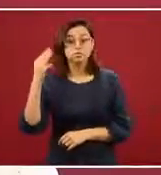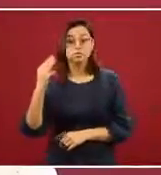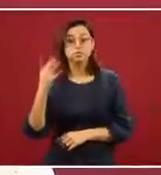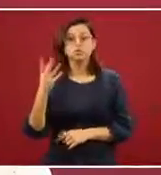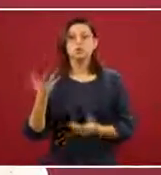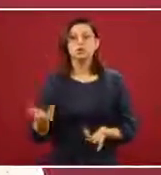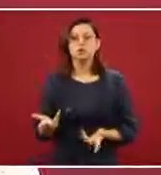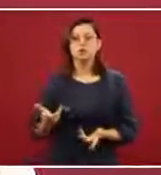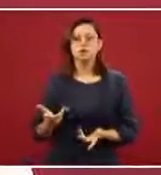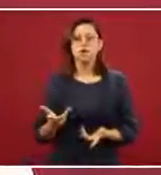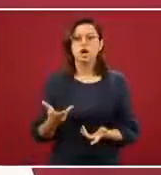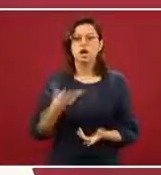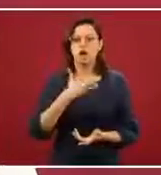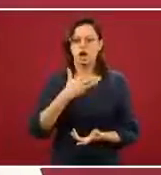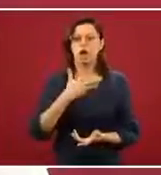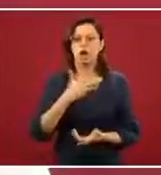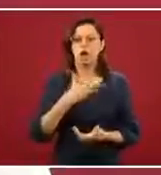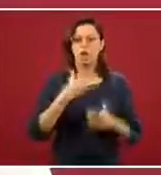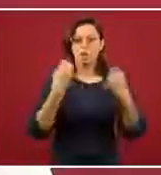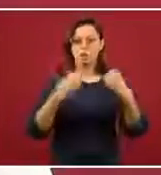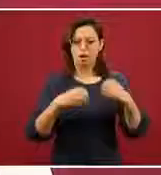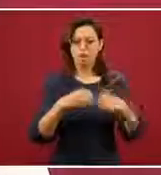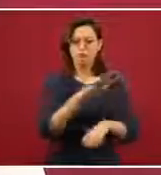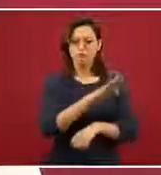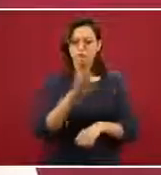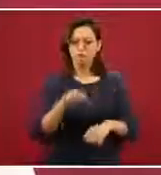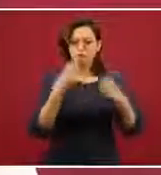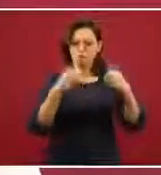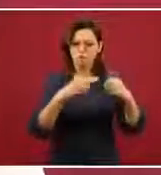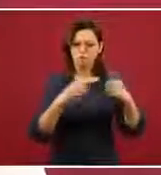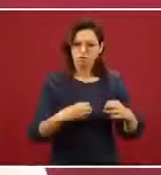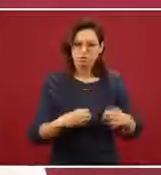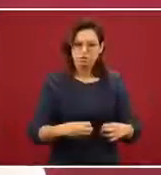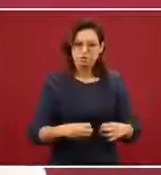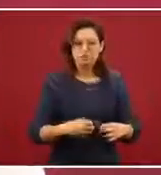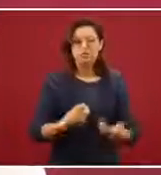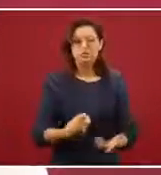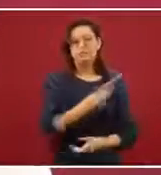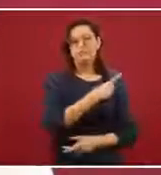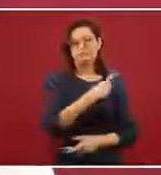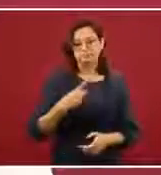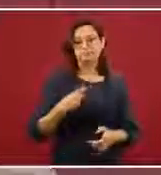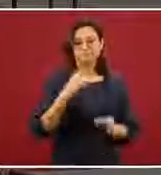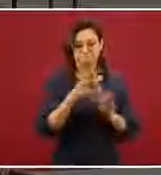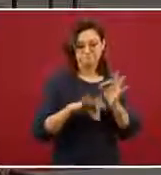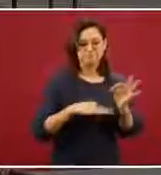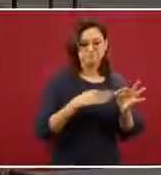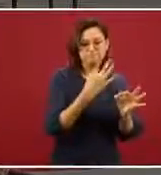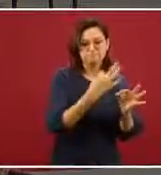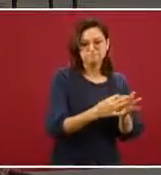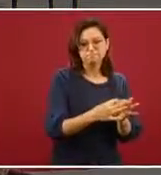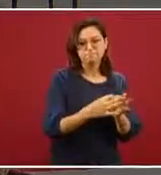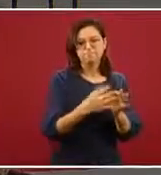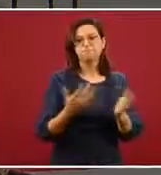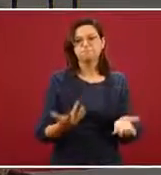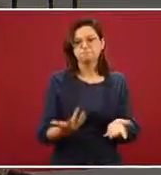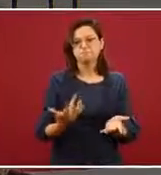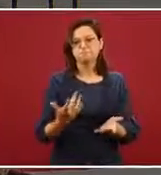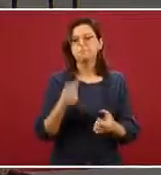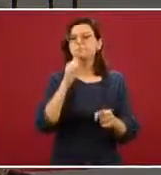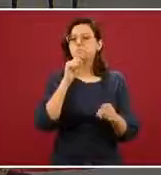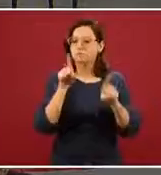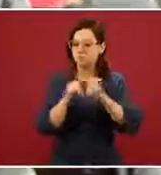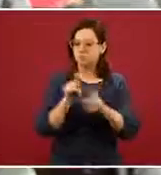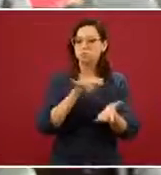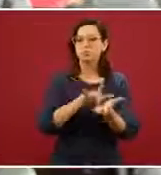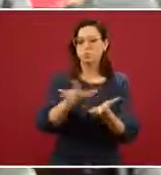algunos compromisos de agenda. Entonces, lo que se va a tratar es de cumplir con esos compromisos y, por supuesto, apoyar y